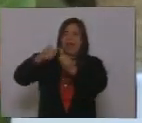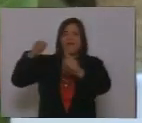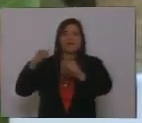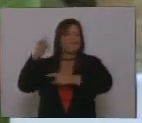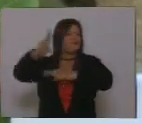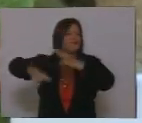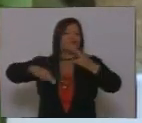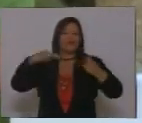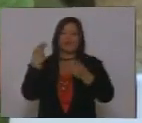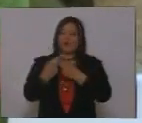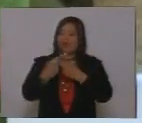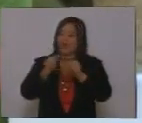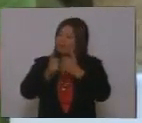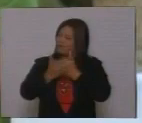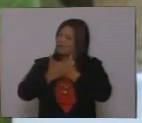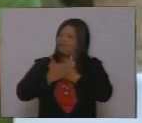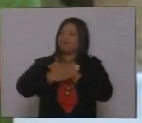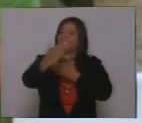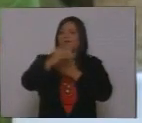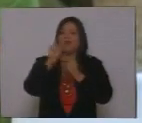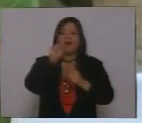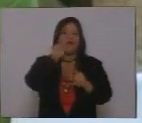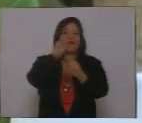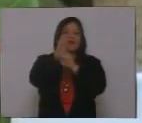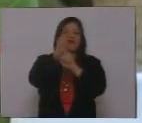irreversibilidad de este proyecto.